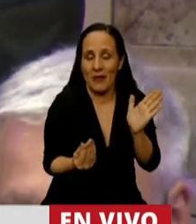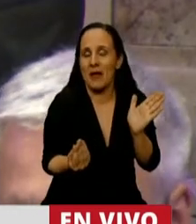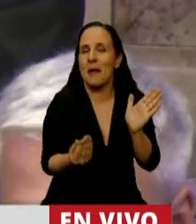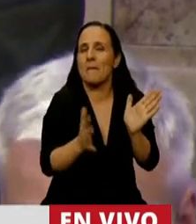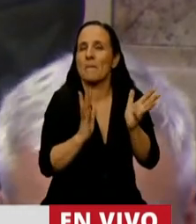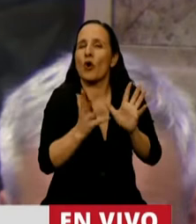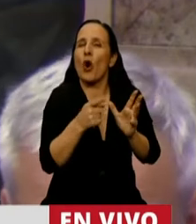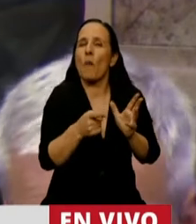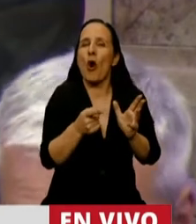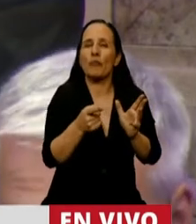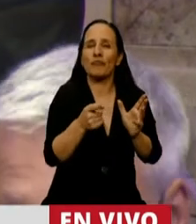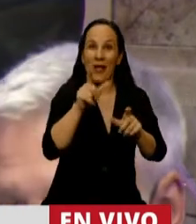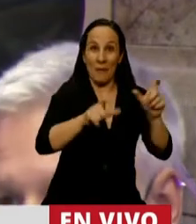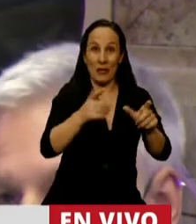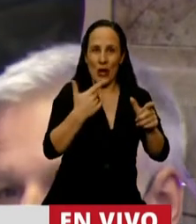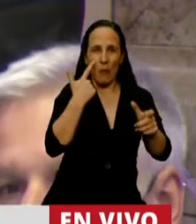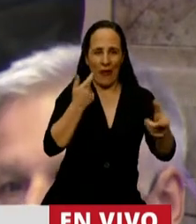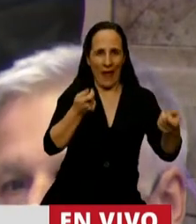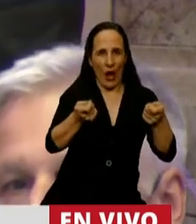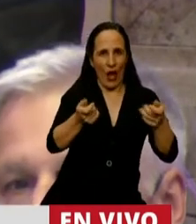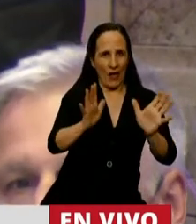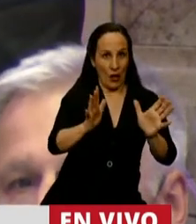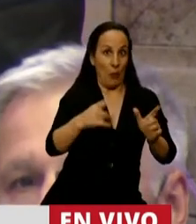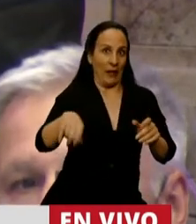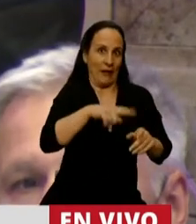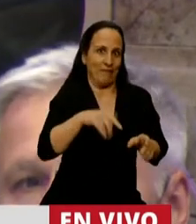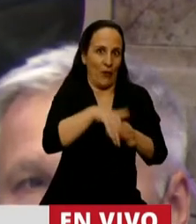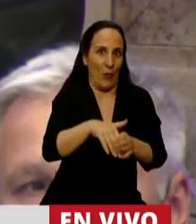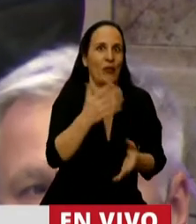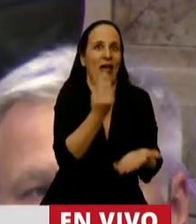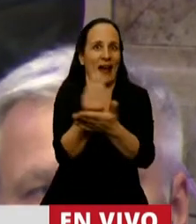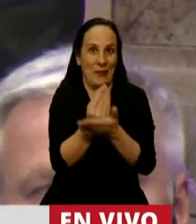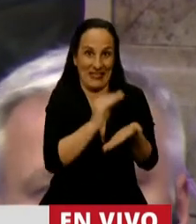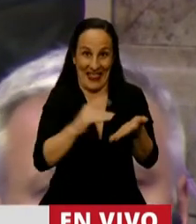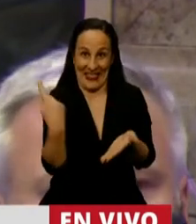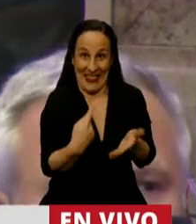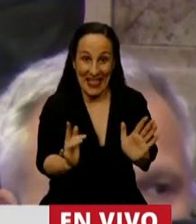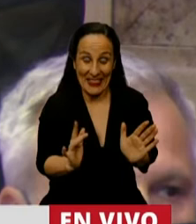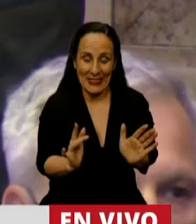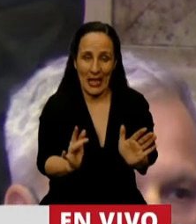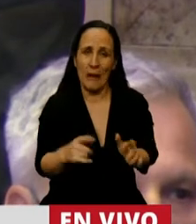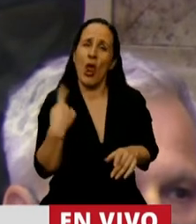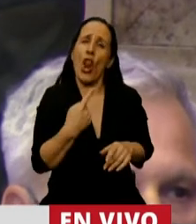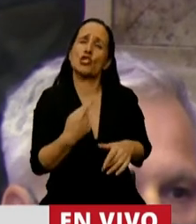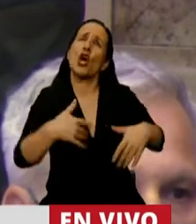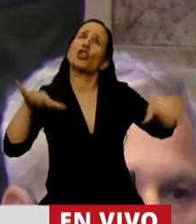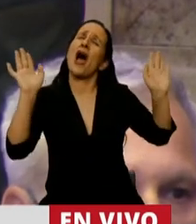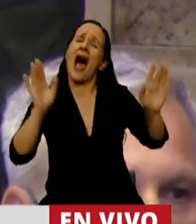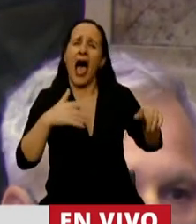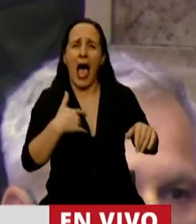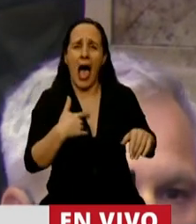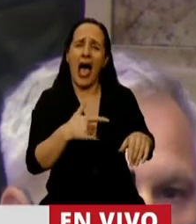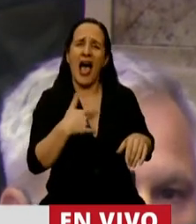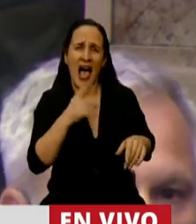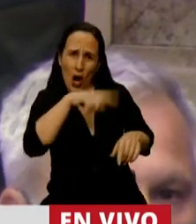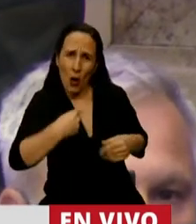como medida de control ciudadano a través de sus representantes. Por eso no podemos desentendernos del rol de